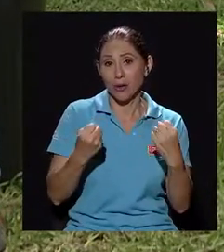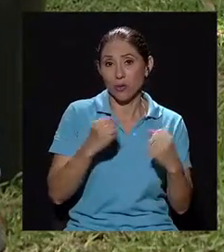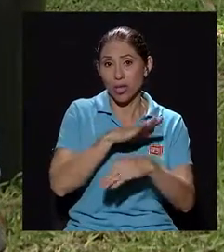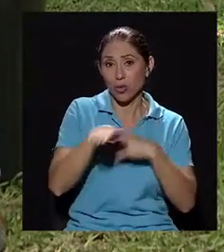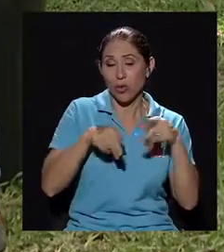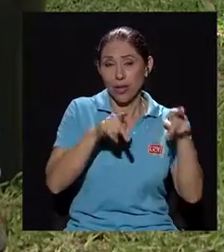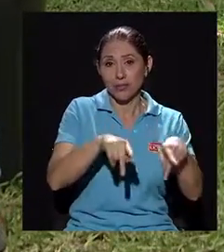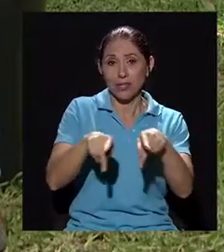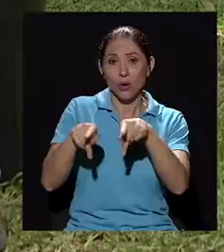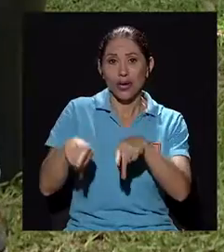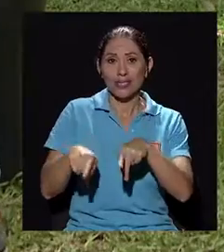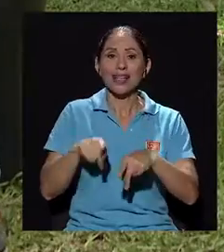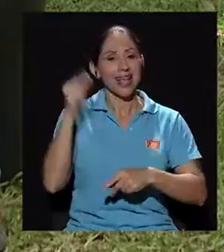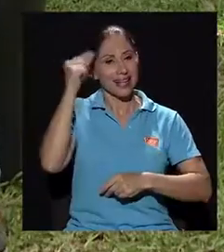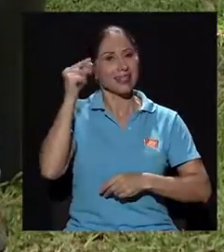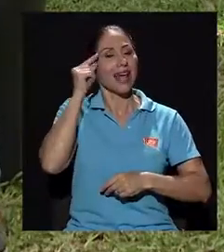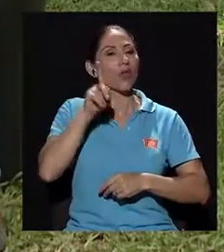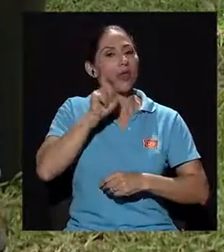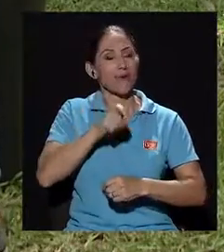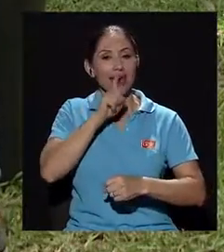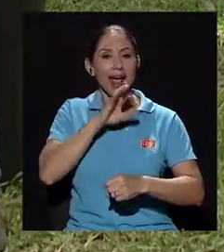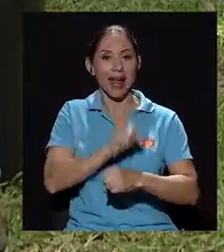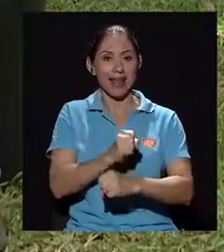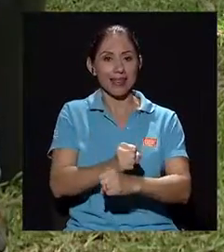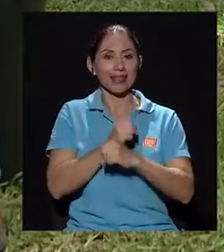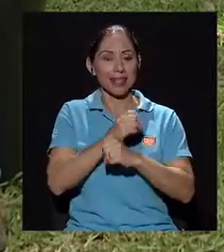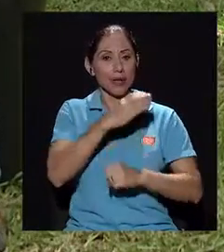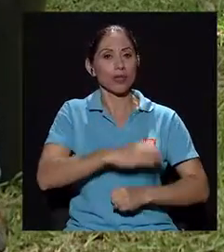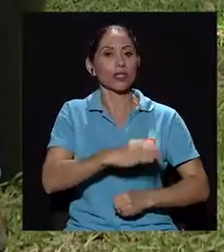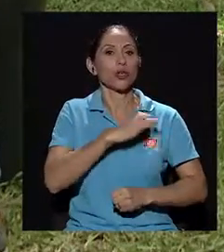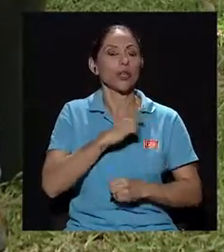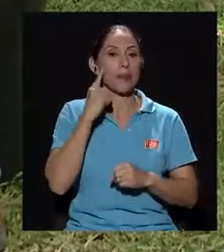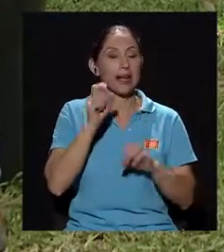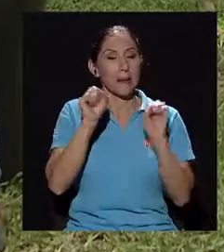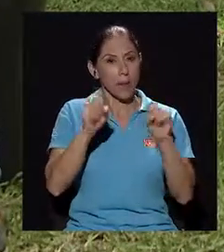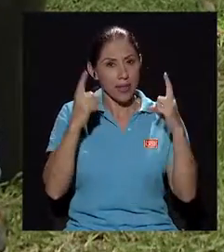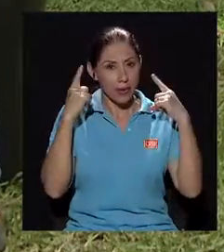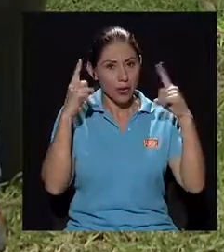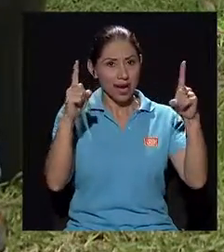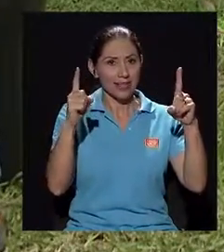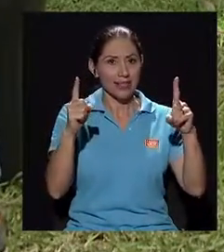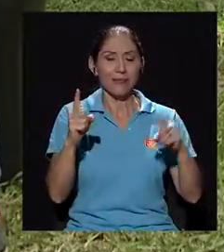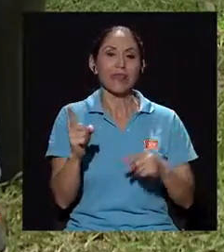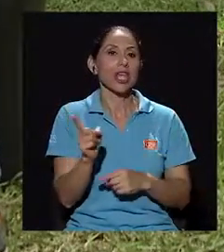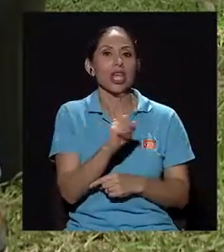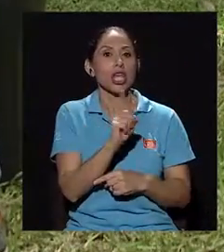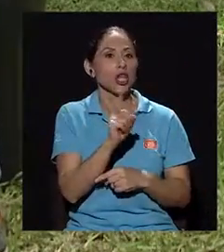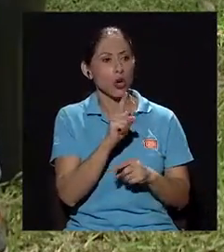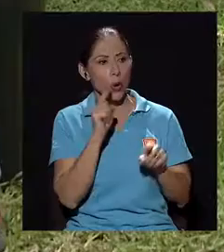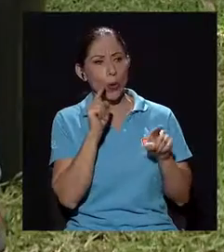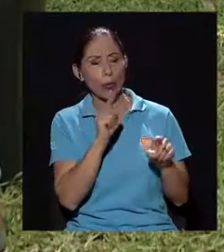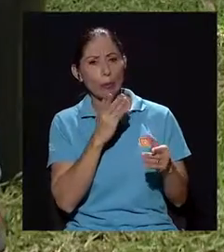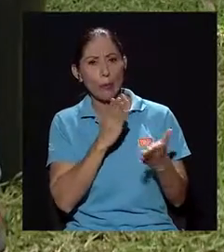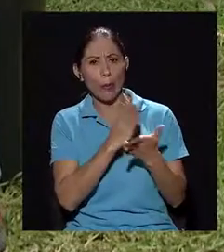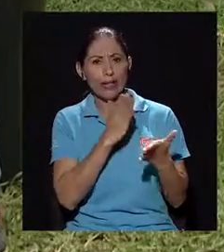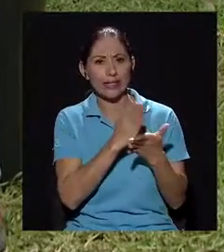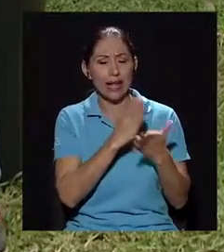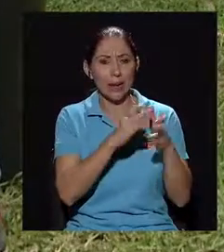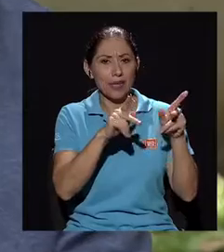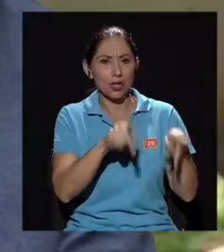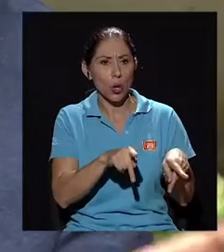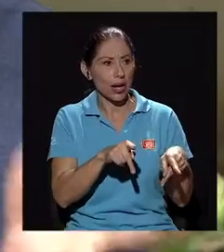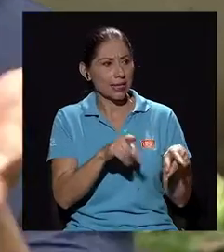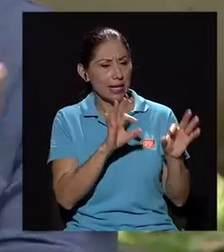las condiciones para que estos trasplantes puedan lograrse y no molestar a personas que están, bueno, sanas y que